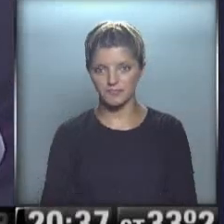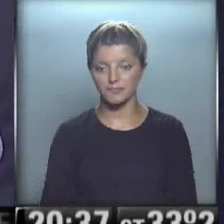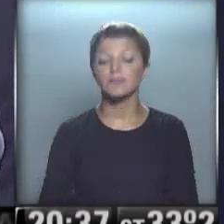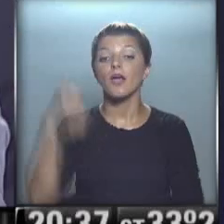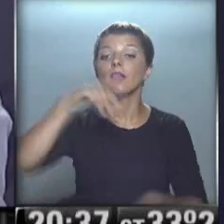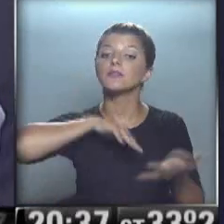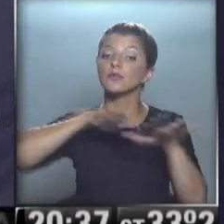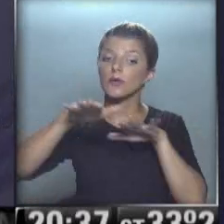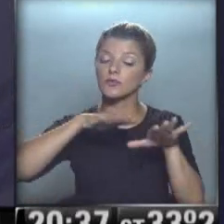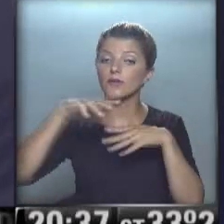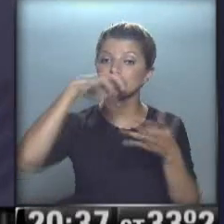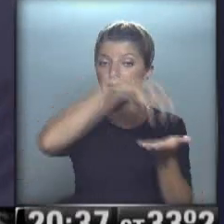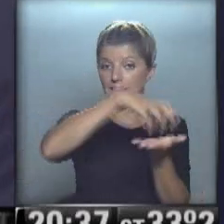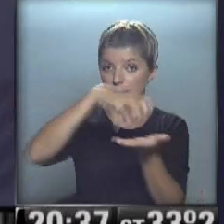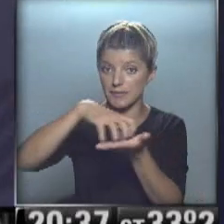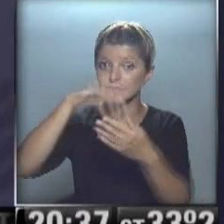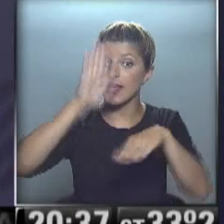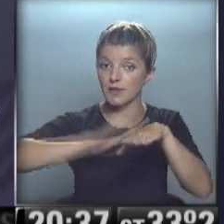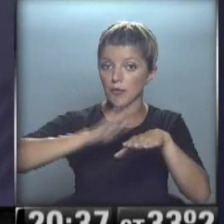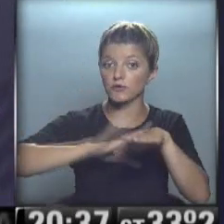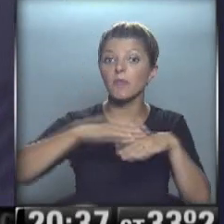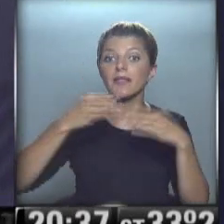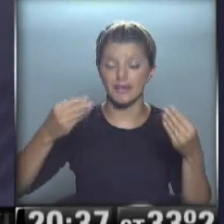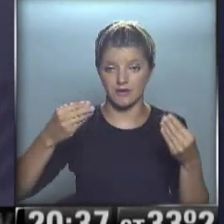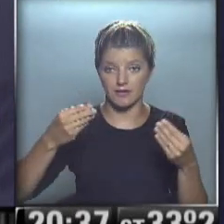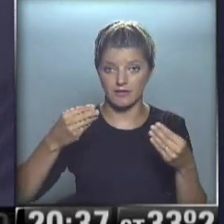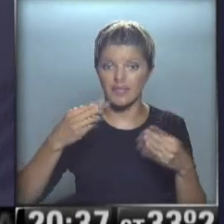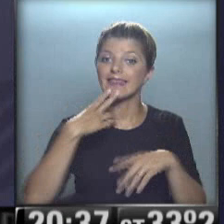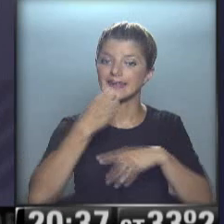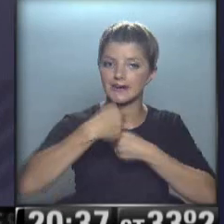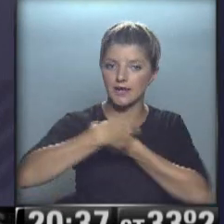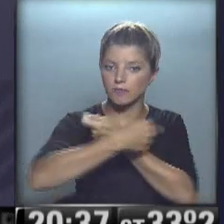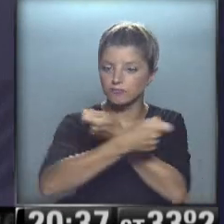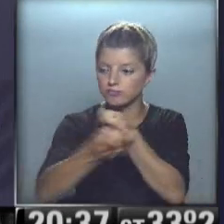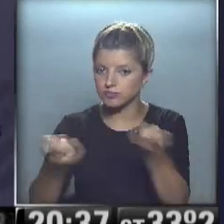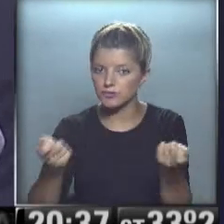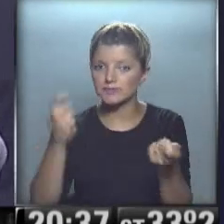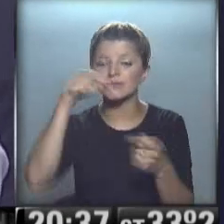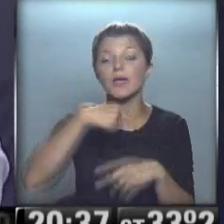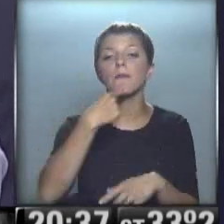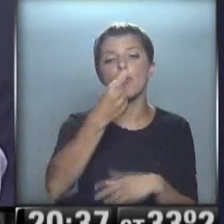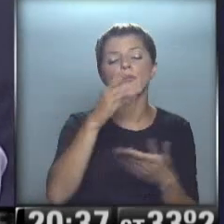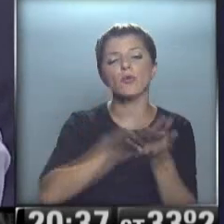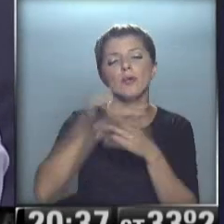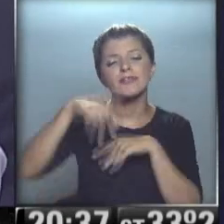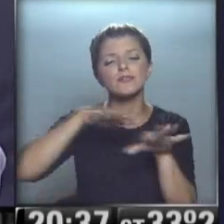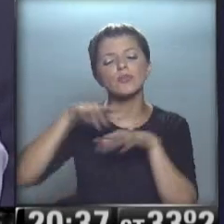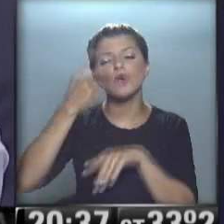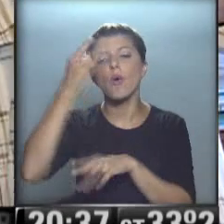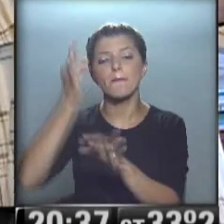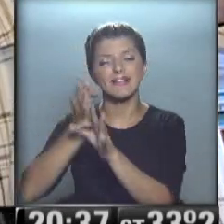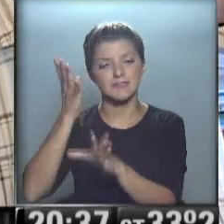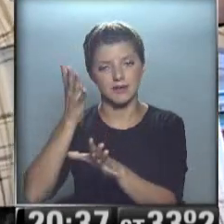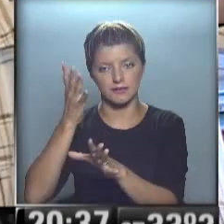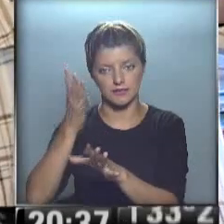la situación de las empresas encargadas de distribuir justamente la energía eléctrica consultamos sobre esta cuestión a un